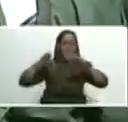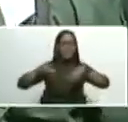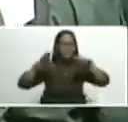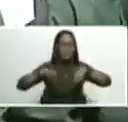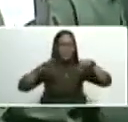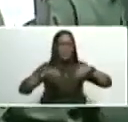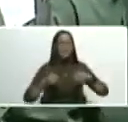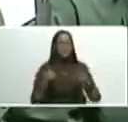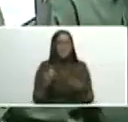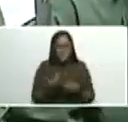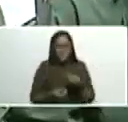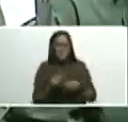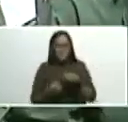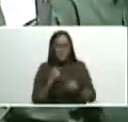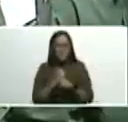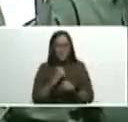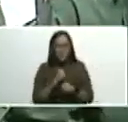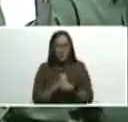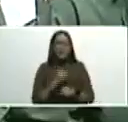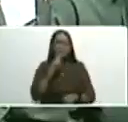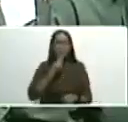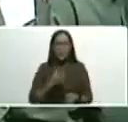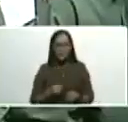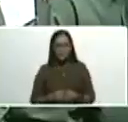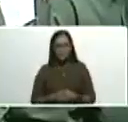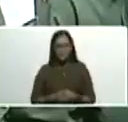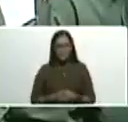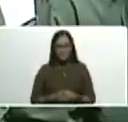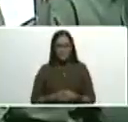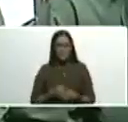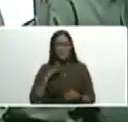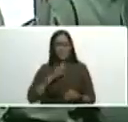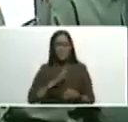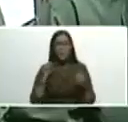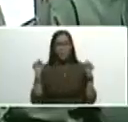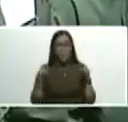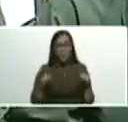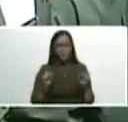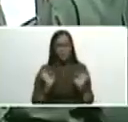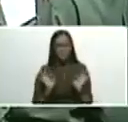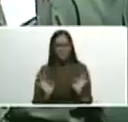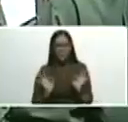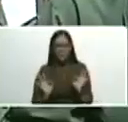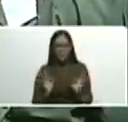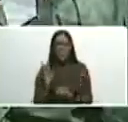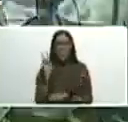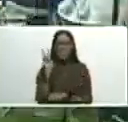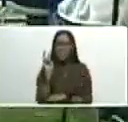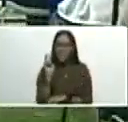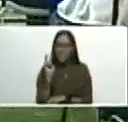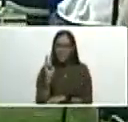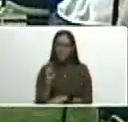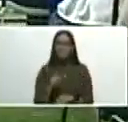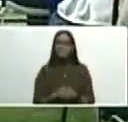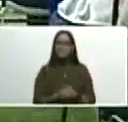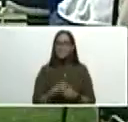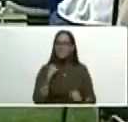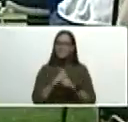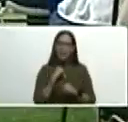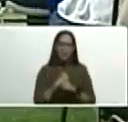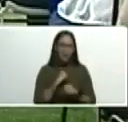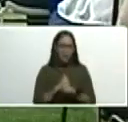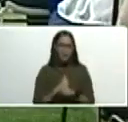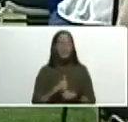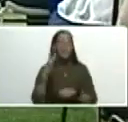la jornada de trabajo. Bueno, estamos hoy precisamente viernes de Vericomiles, trabajando.